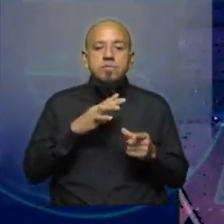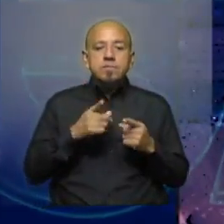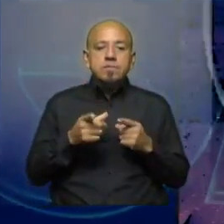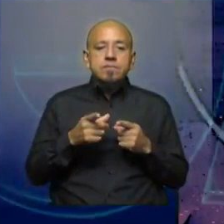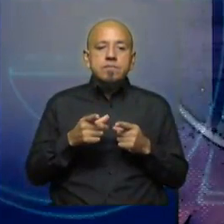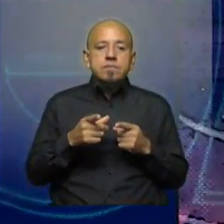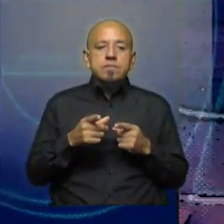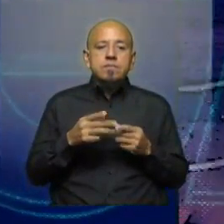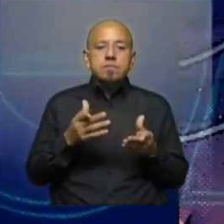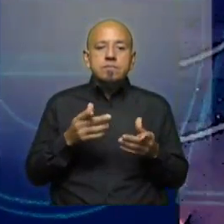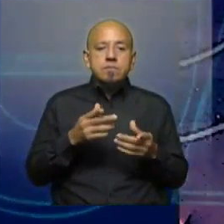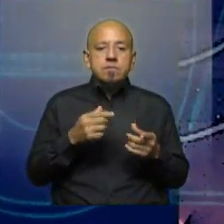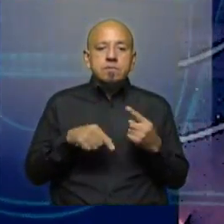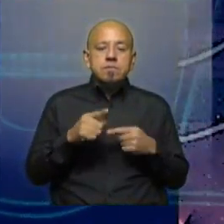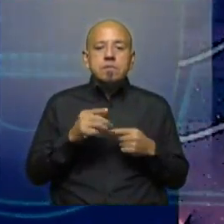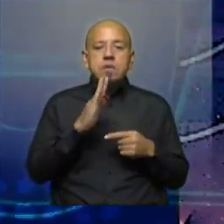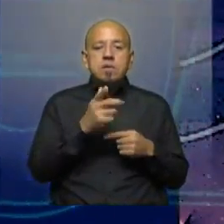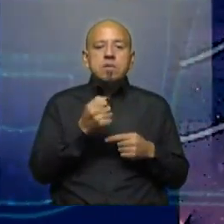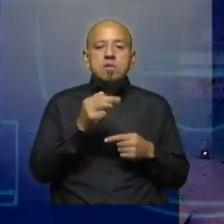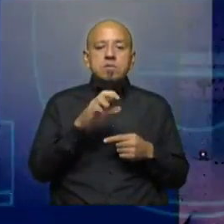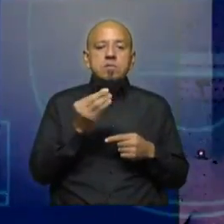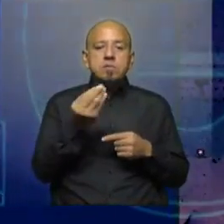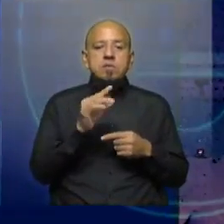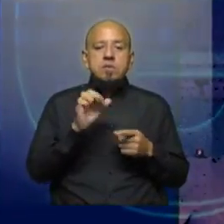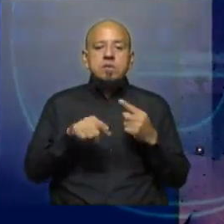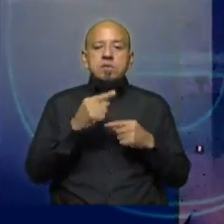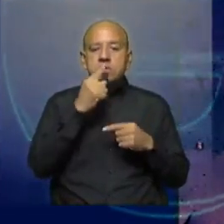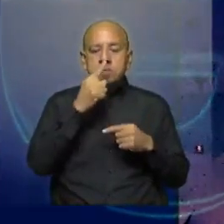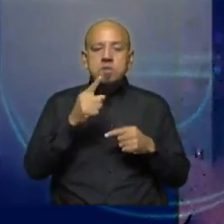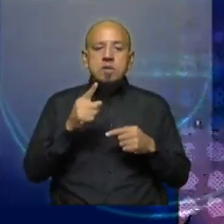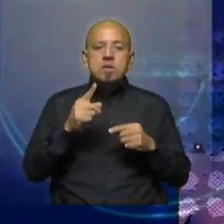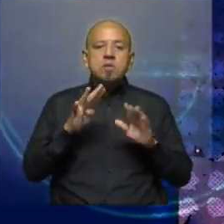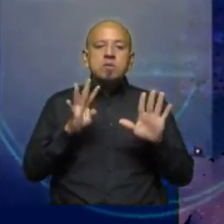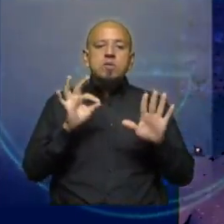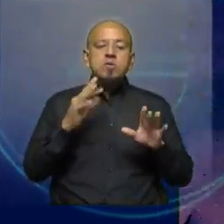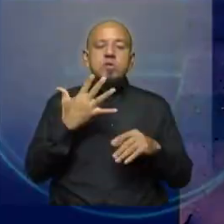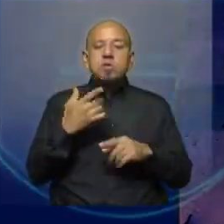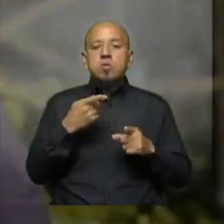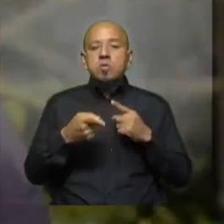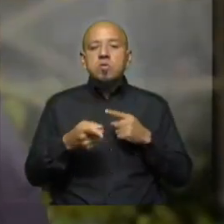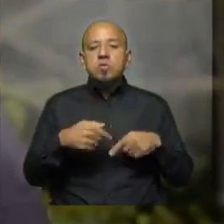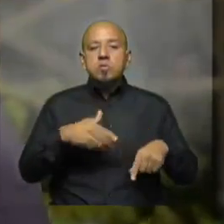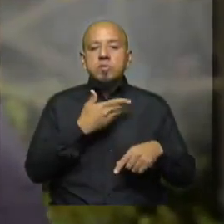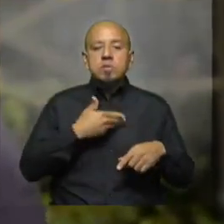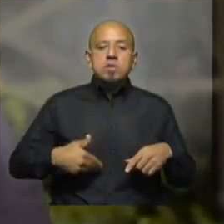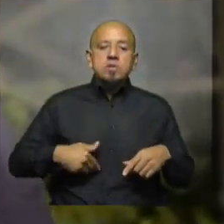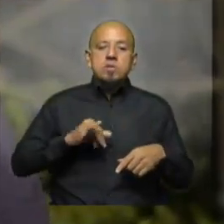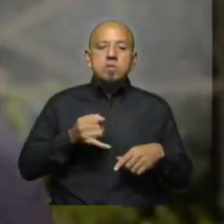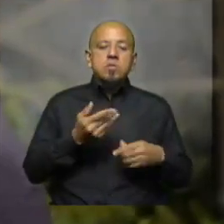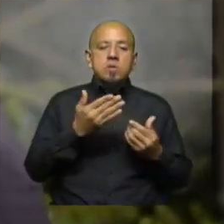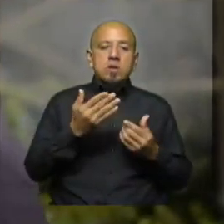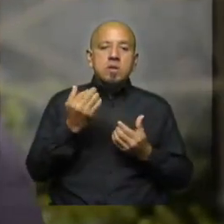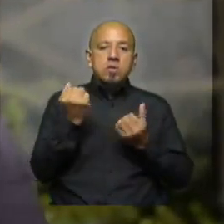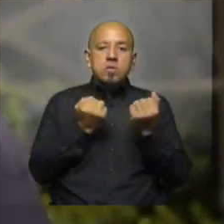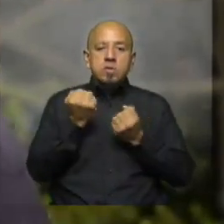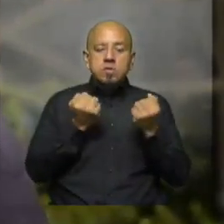ver con los parques públicos. Es entonces que en 1905, el que entonces era presidente de la Junta Económica Administrativa, en